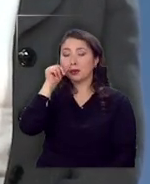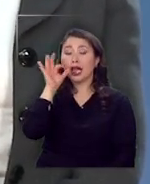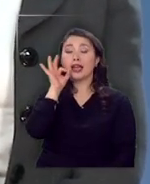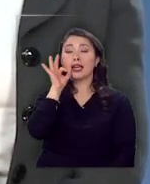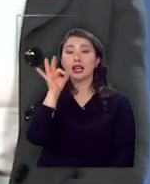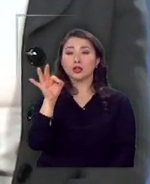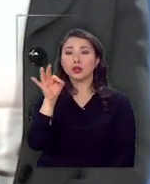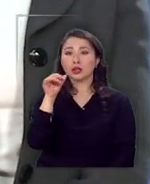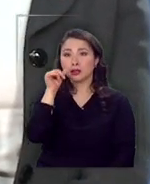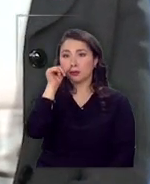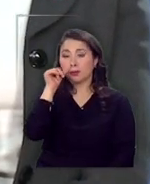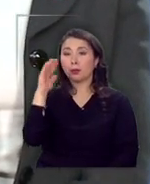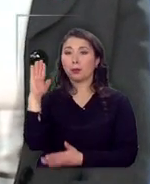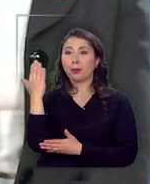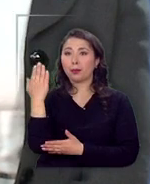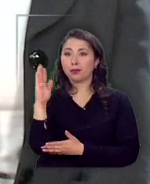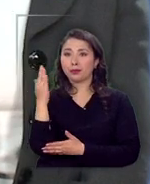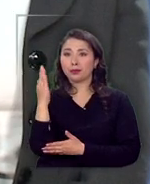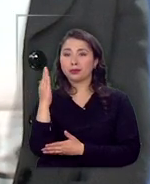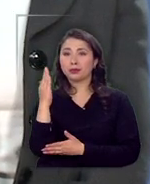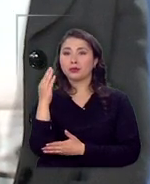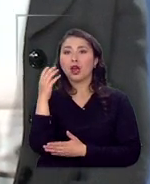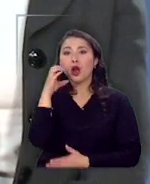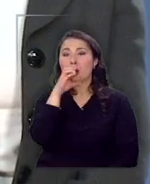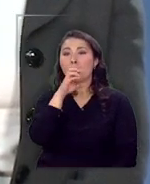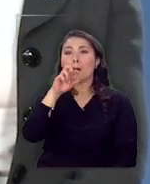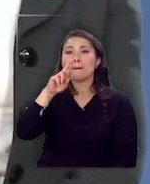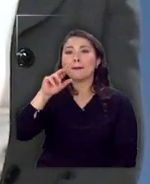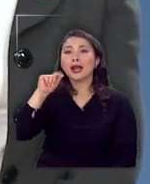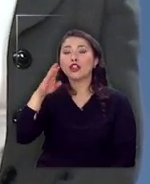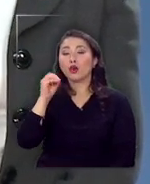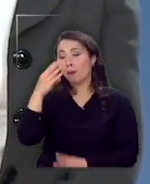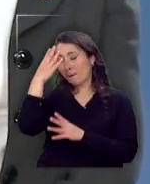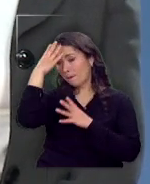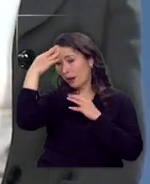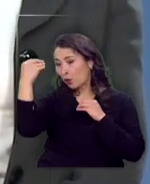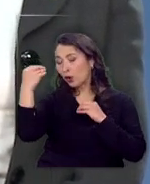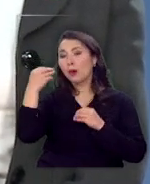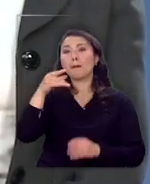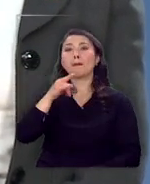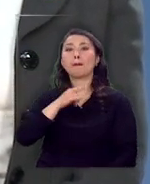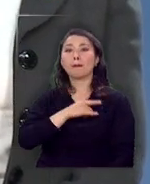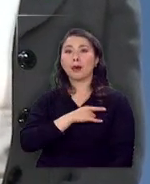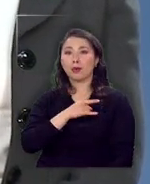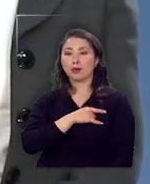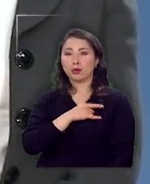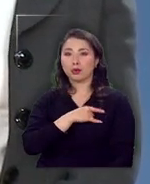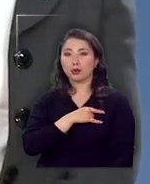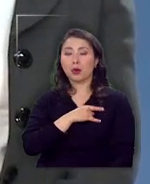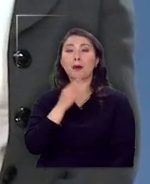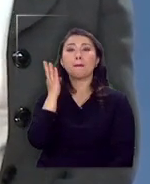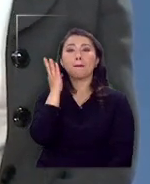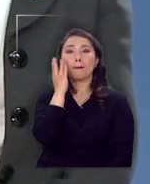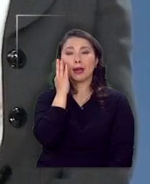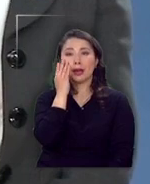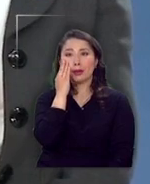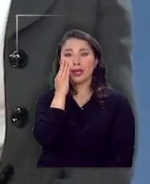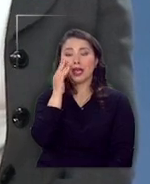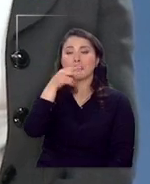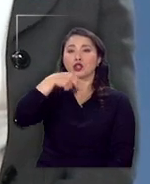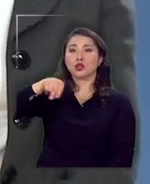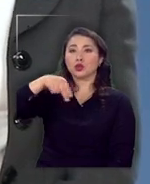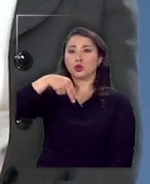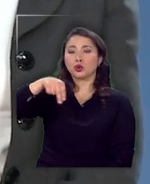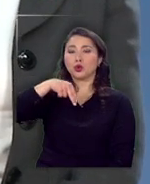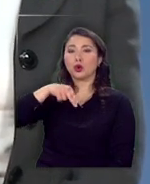condes lo espejo lo prado macul maipú melipilla ñuñoa